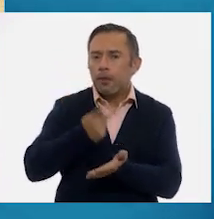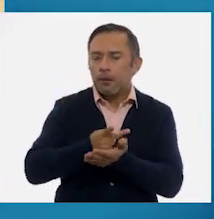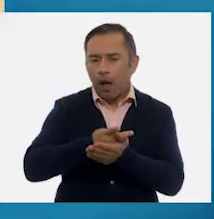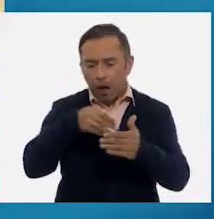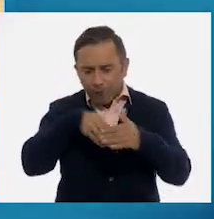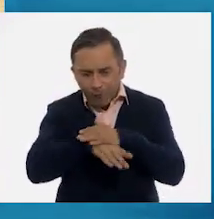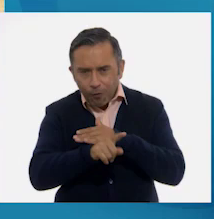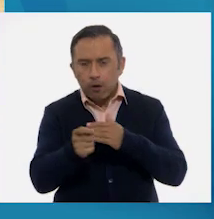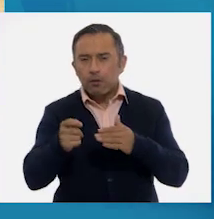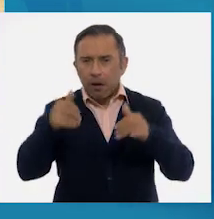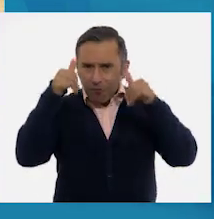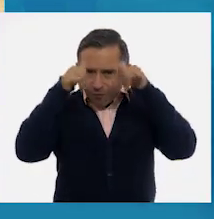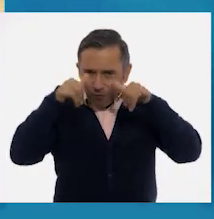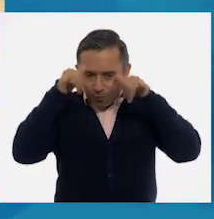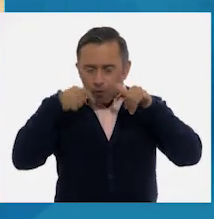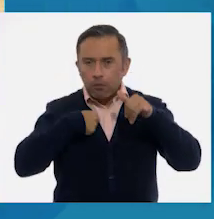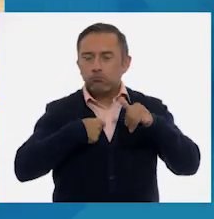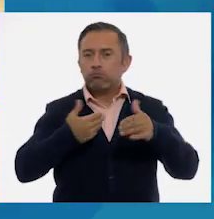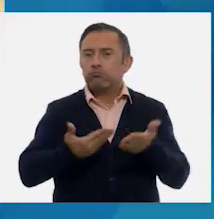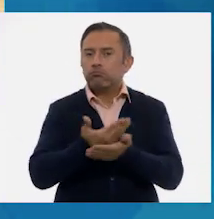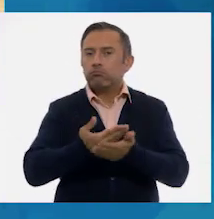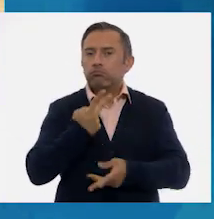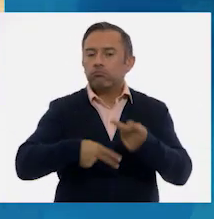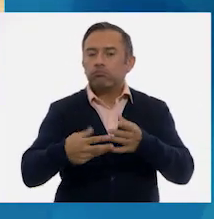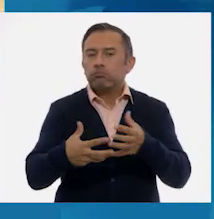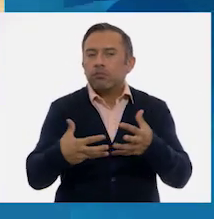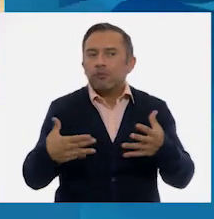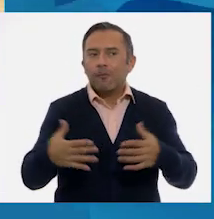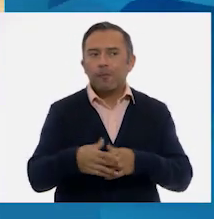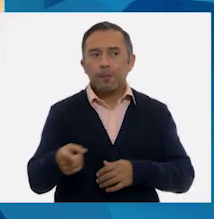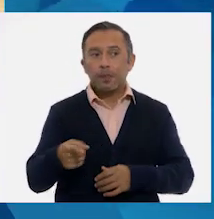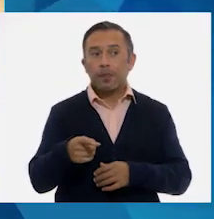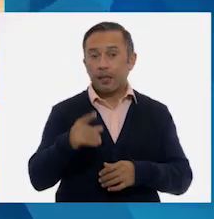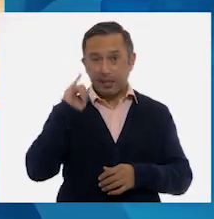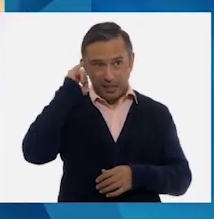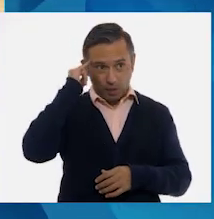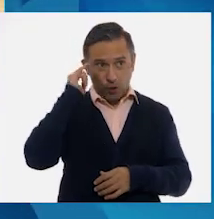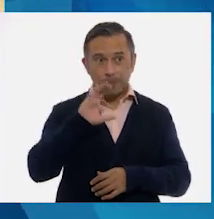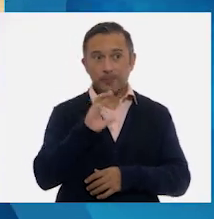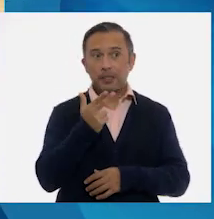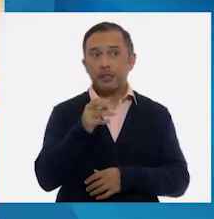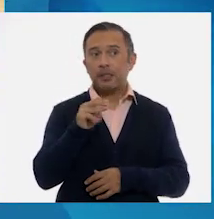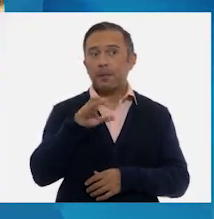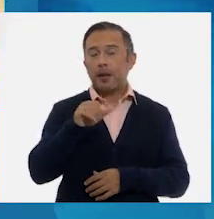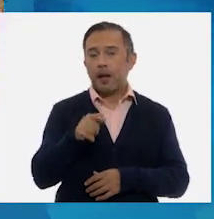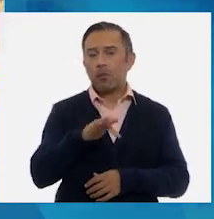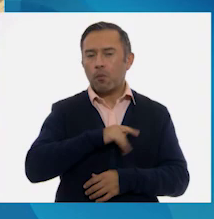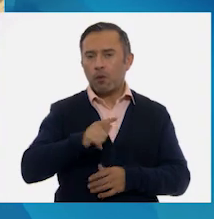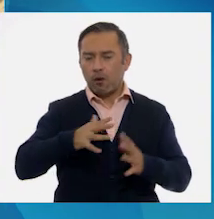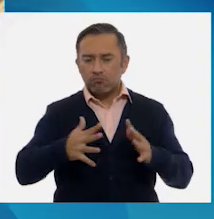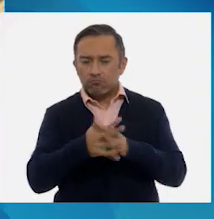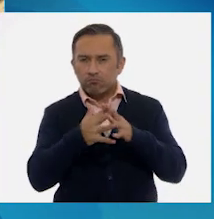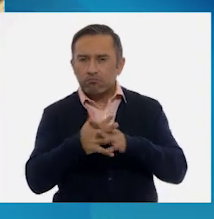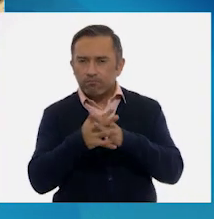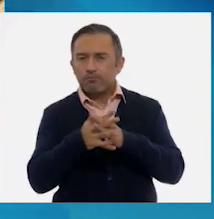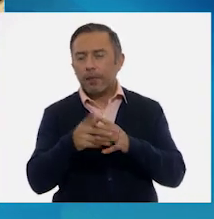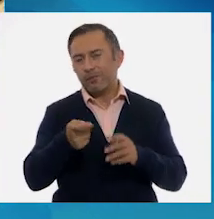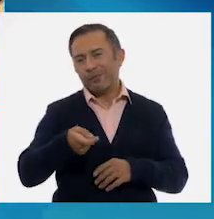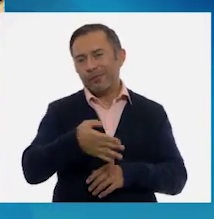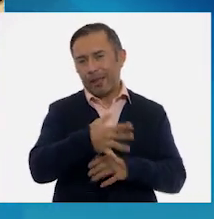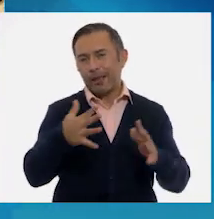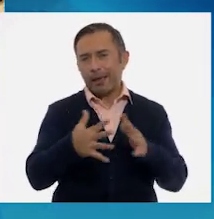ganadera. Las tribus chichimecas combatieron a los invasores en defensa de sus territorios de caza, en la llamada Guerra